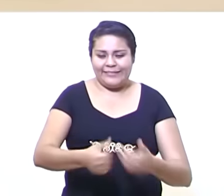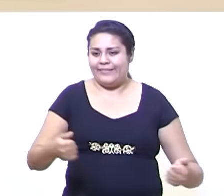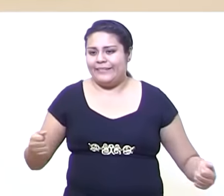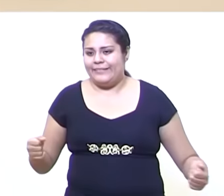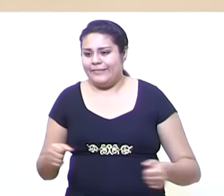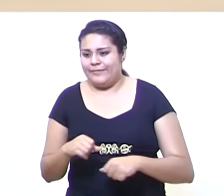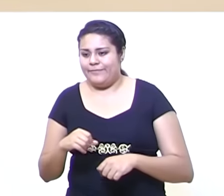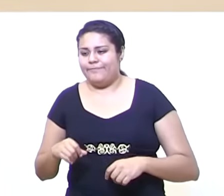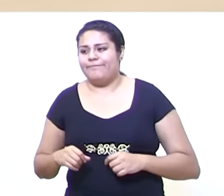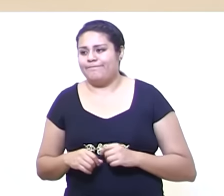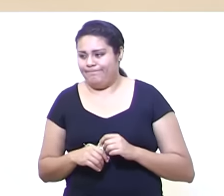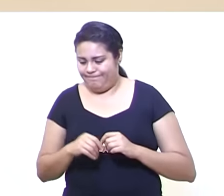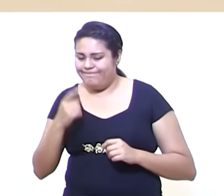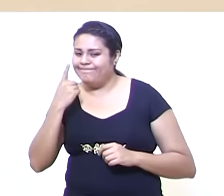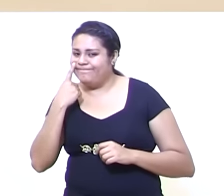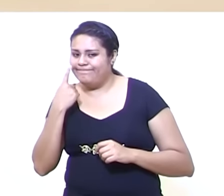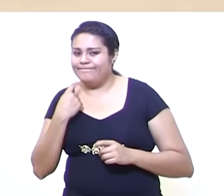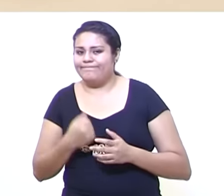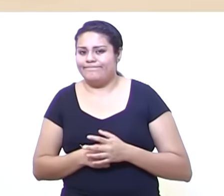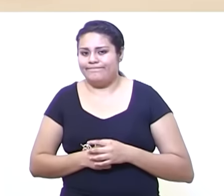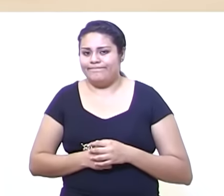demás amigos me ponen.